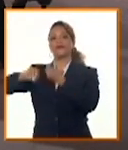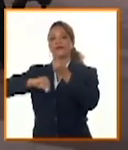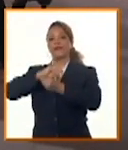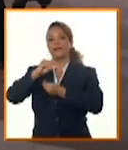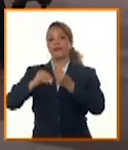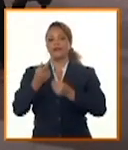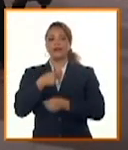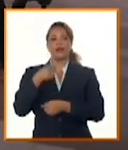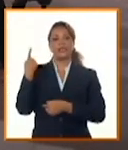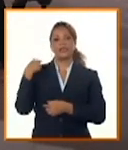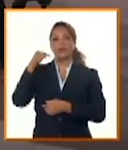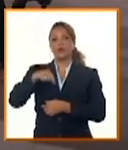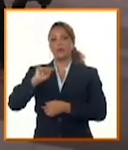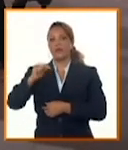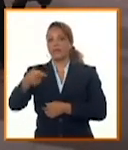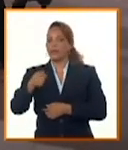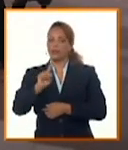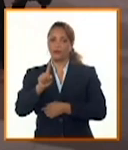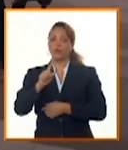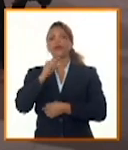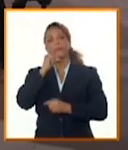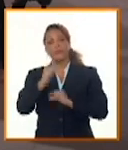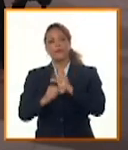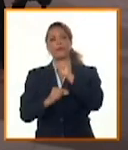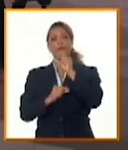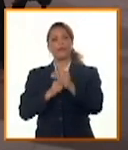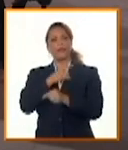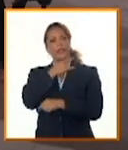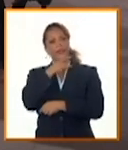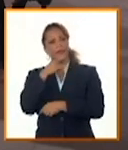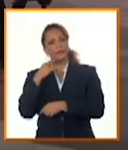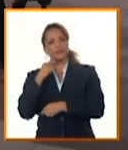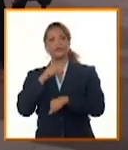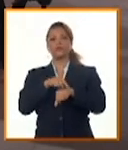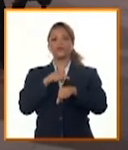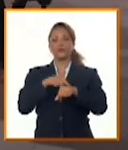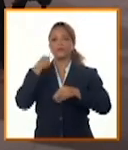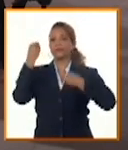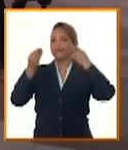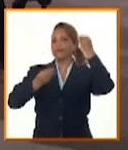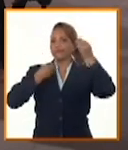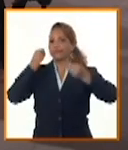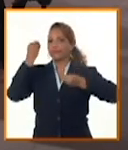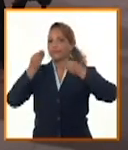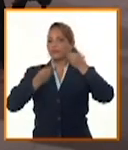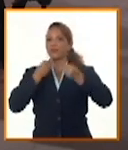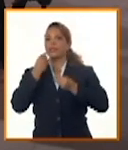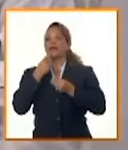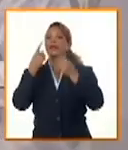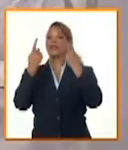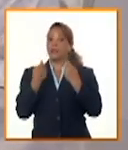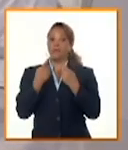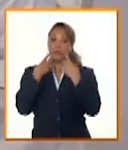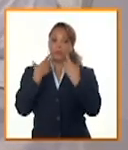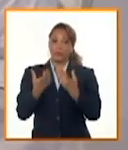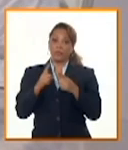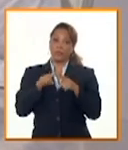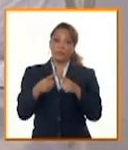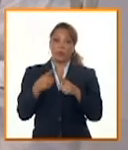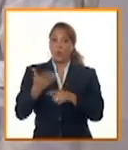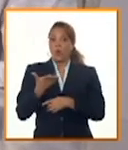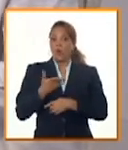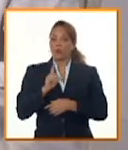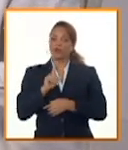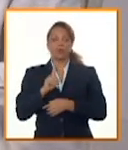es ayer ni hoy ni mañana esto es un proceso que lleva un tiempo para su concreción es así correcto es un proceso necesario pero sin desesperación